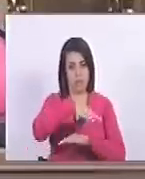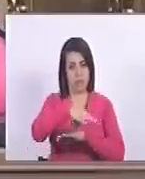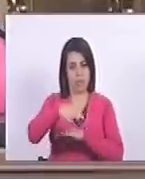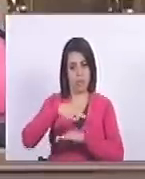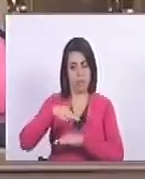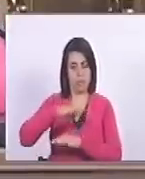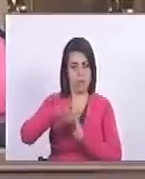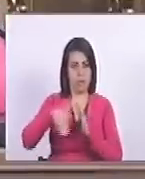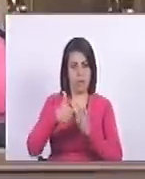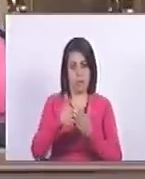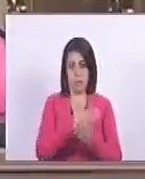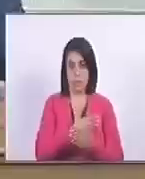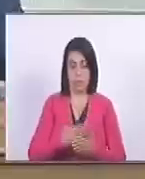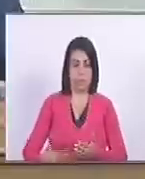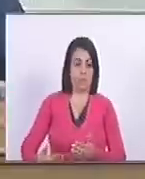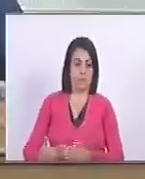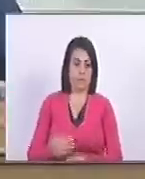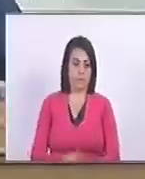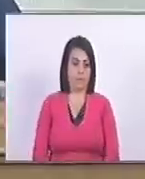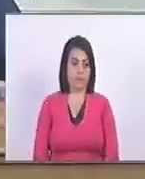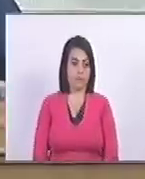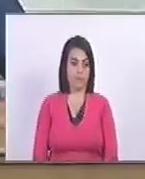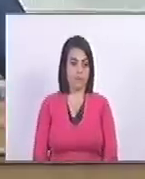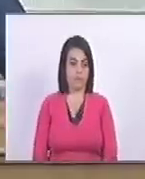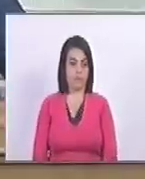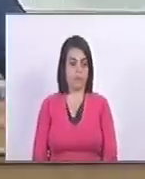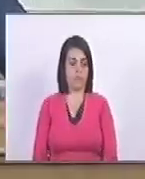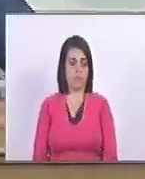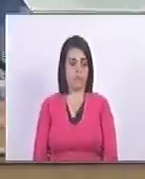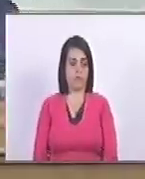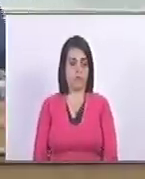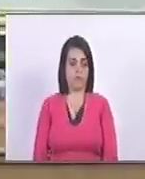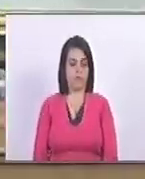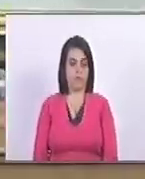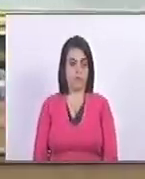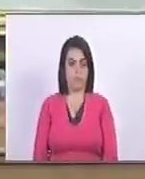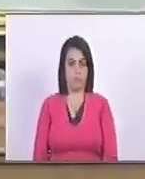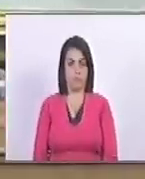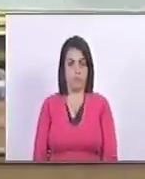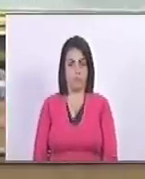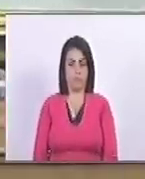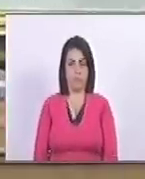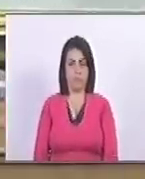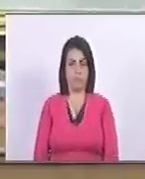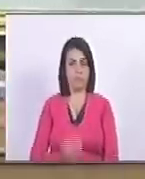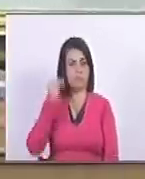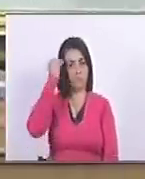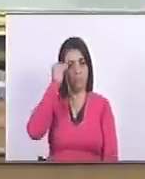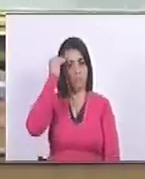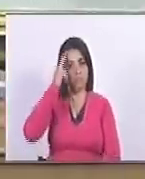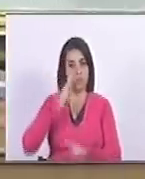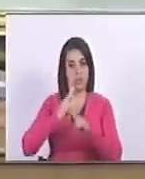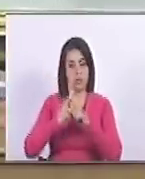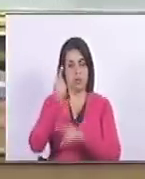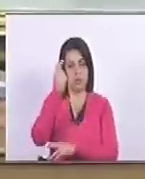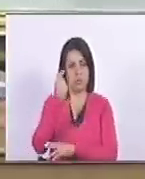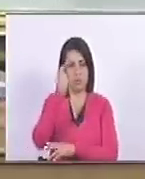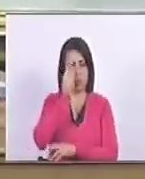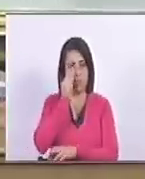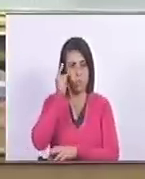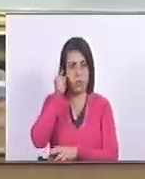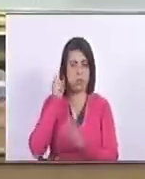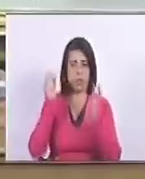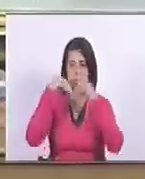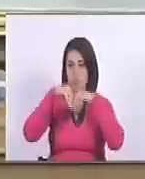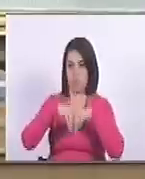todo, señor presidente. Bien. En consideración, las honorables diputadas y los honorables diputados que